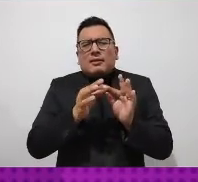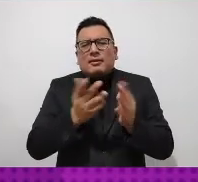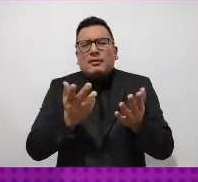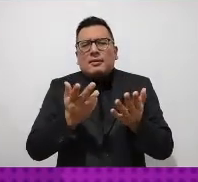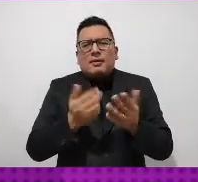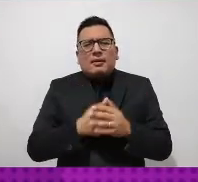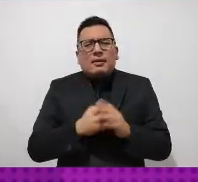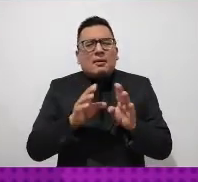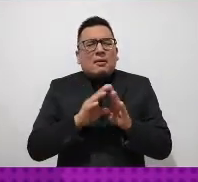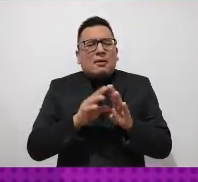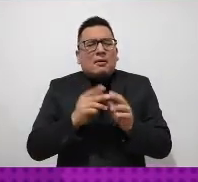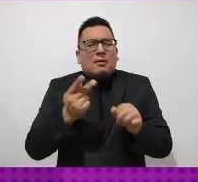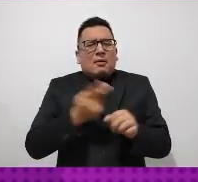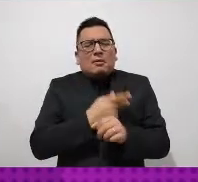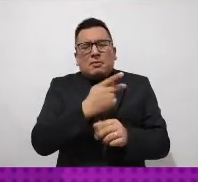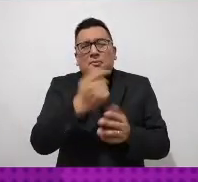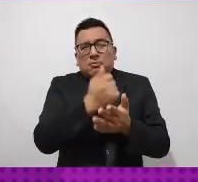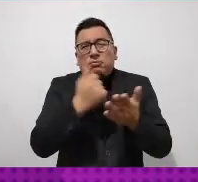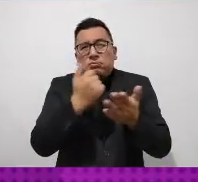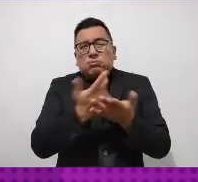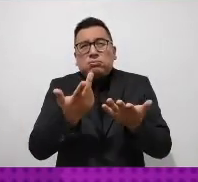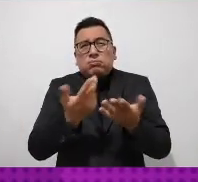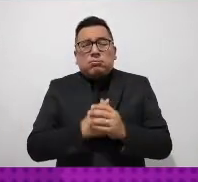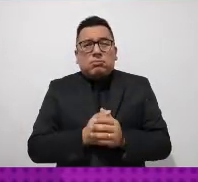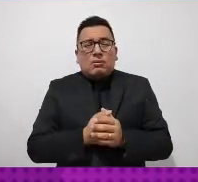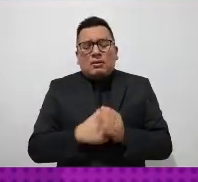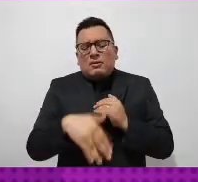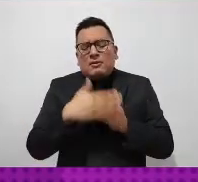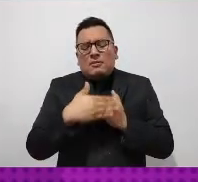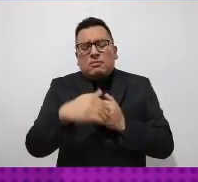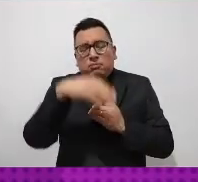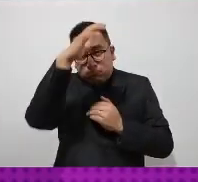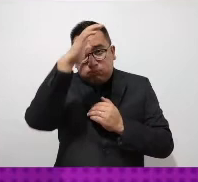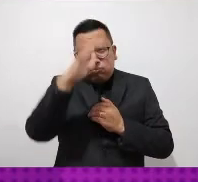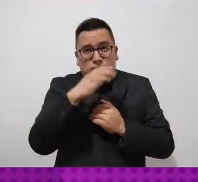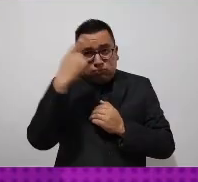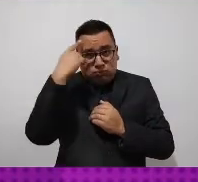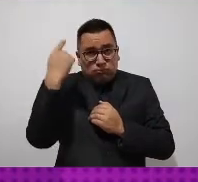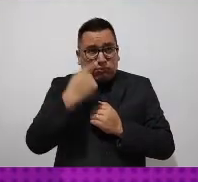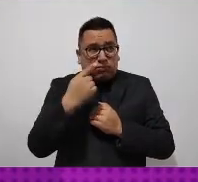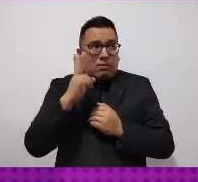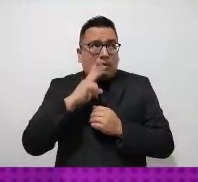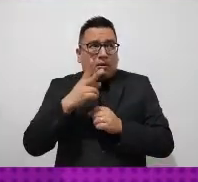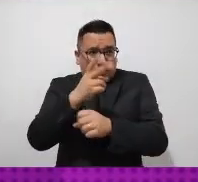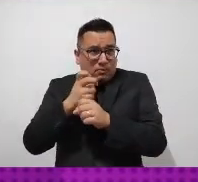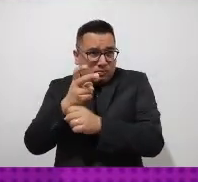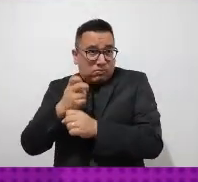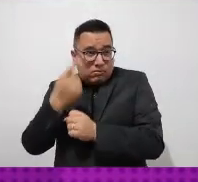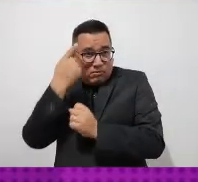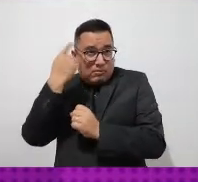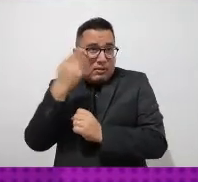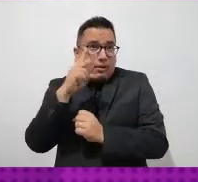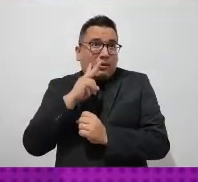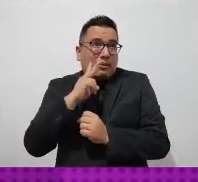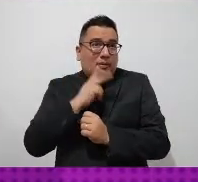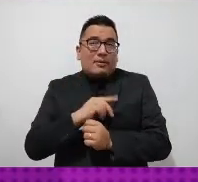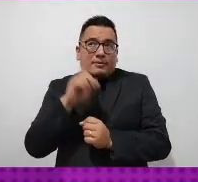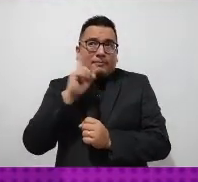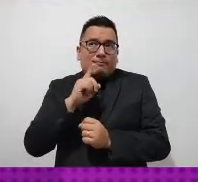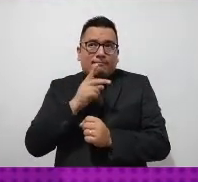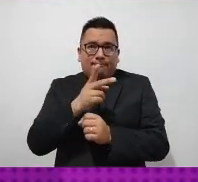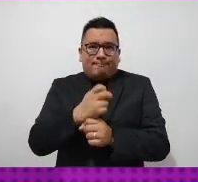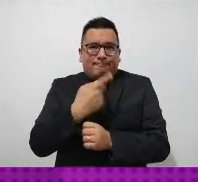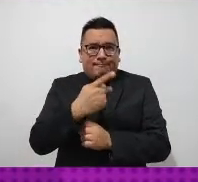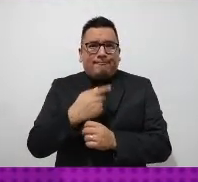platicar cómo les ha ido en estos municipios a lo largo de Coahuila para invitar, para integrar y reclutar a las